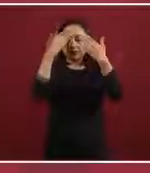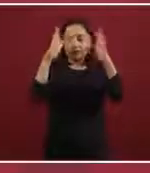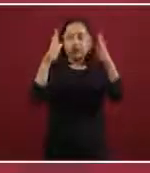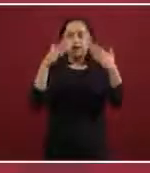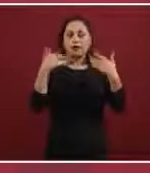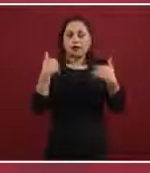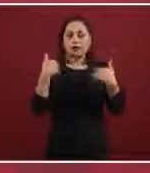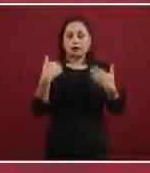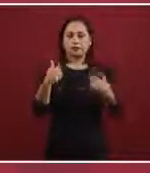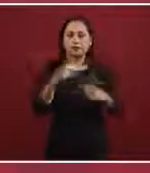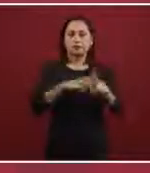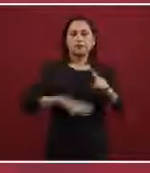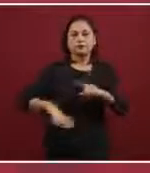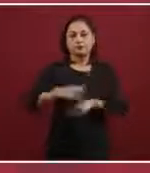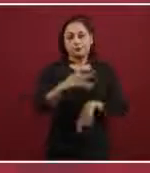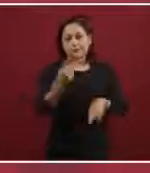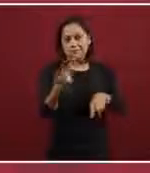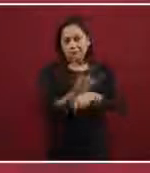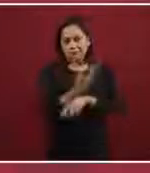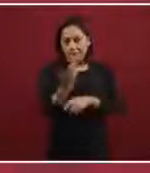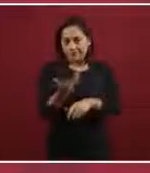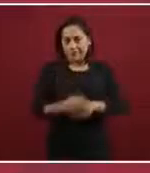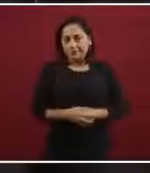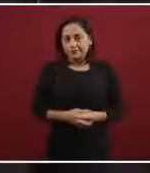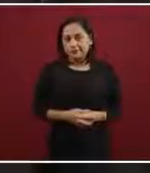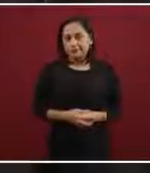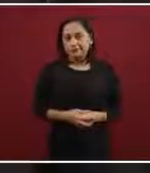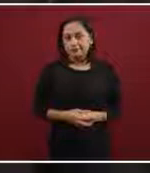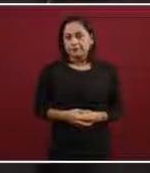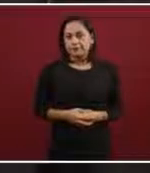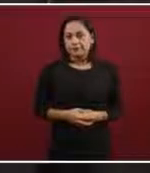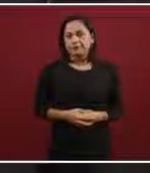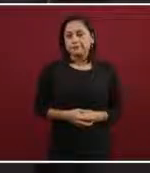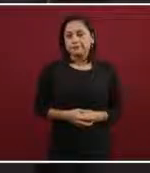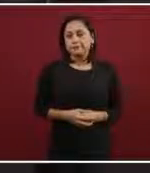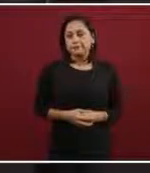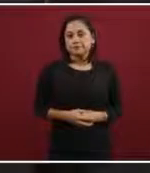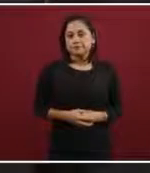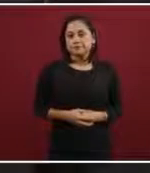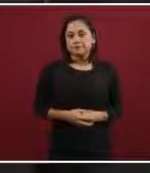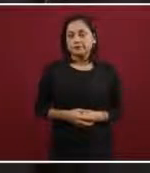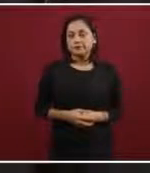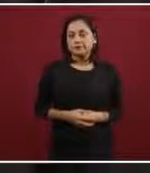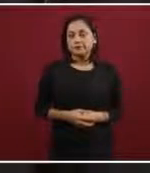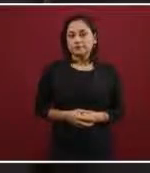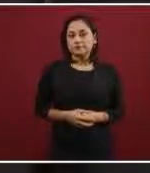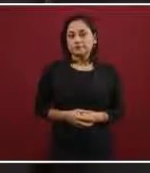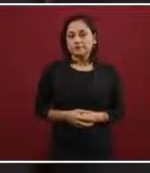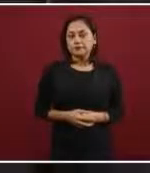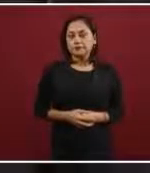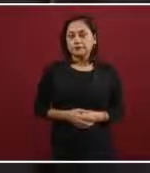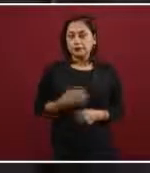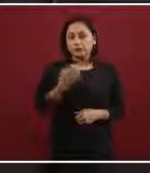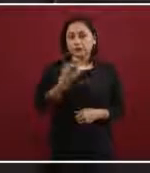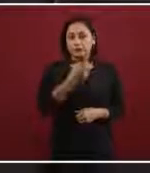esto es muy importante porque hay una corriente